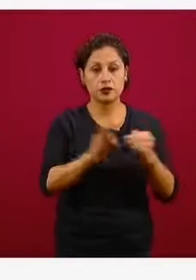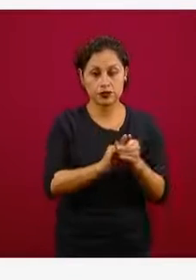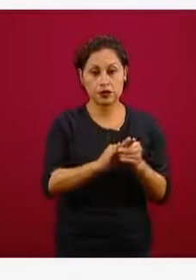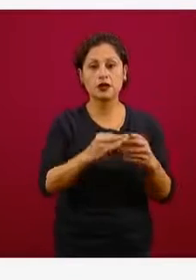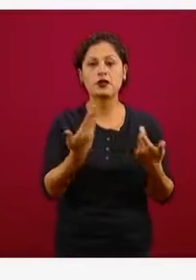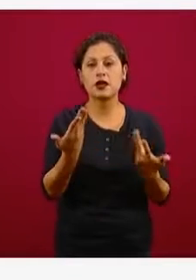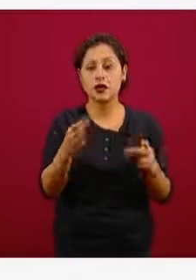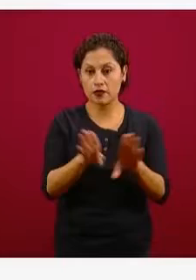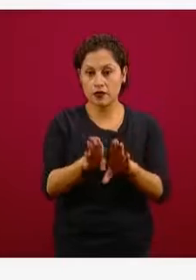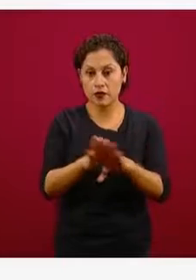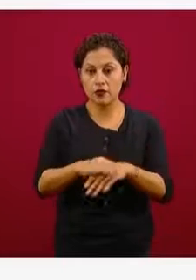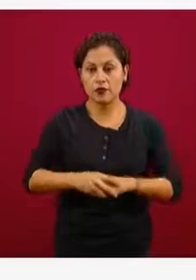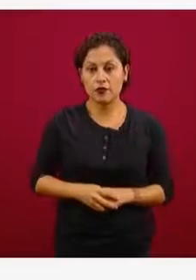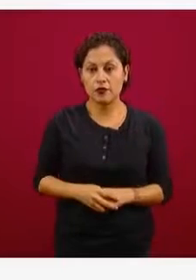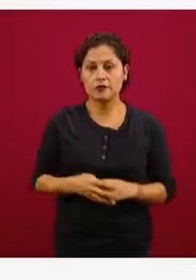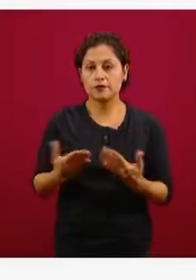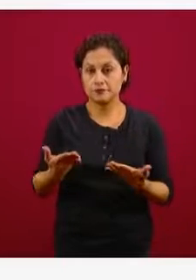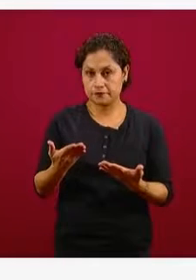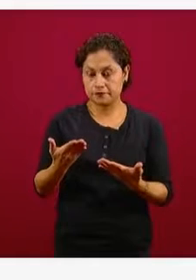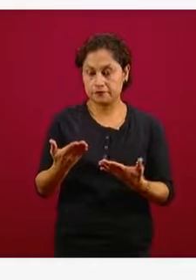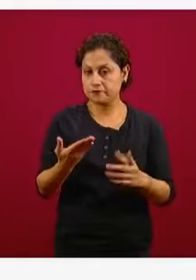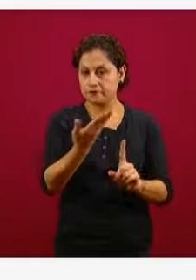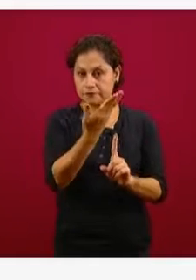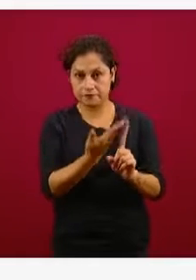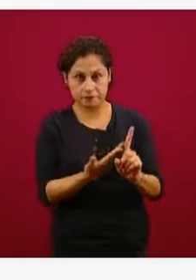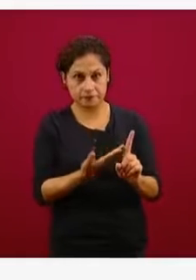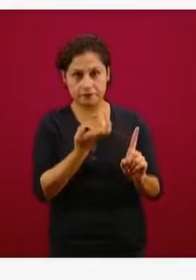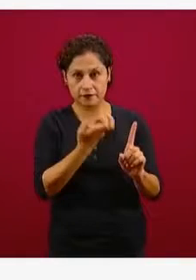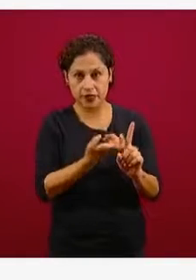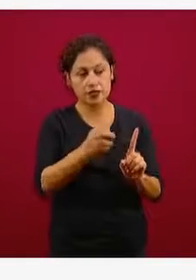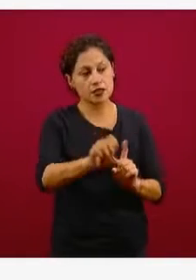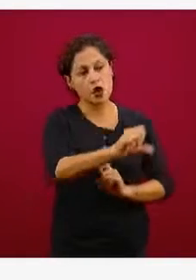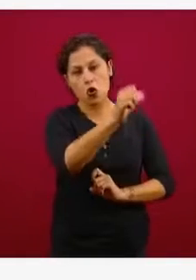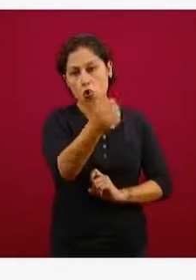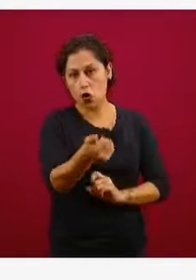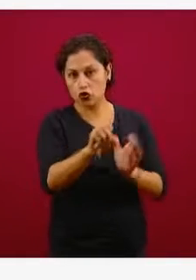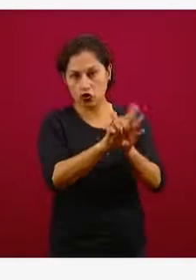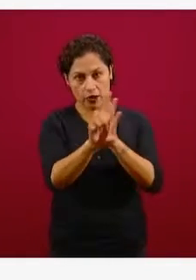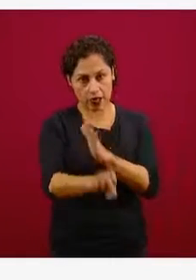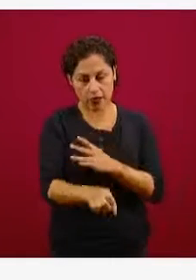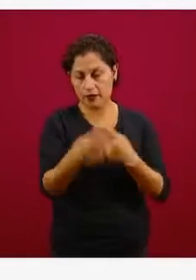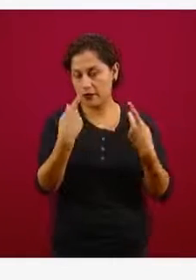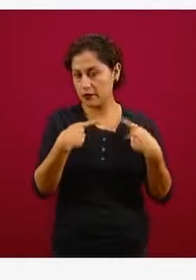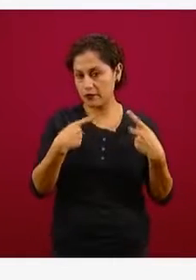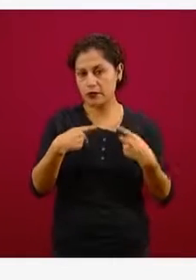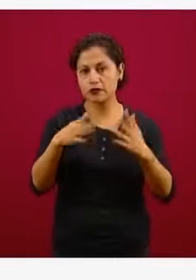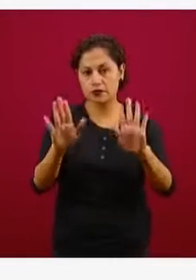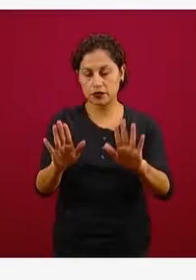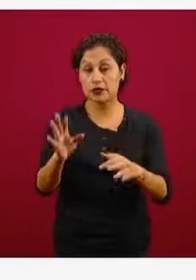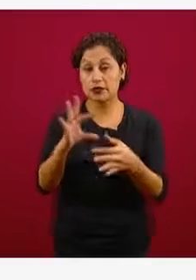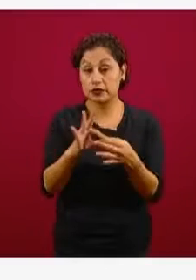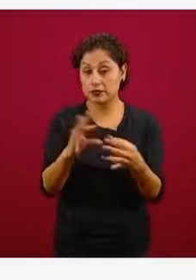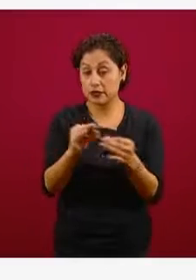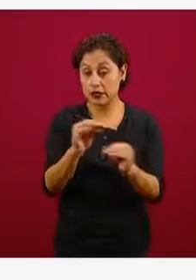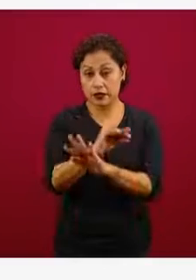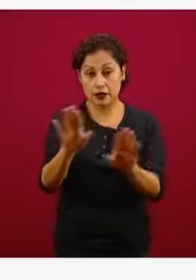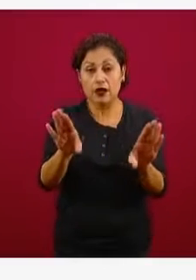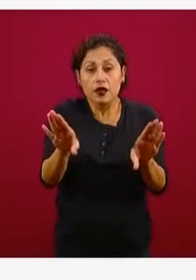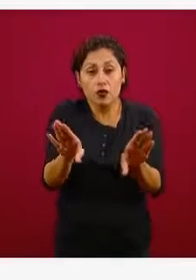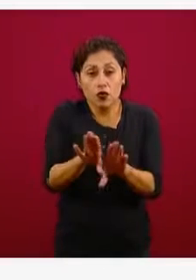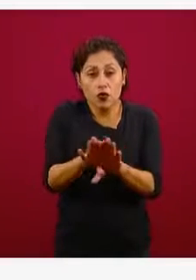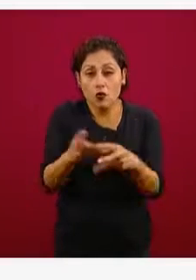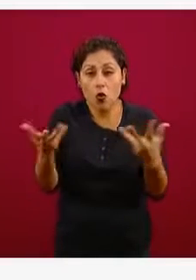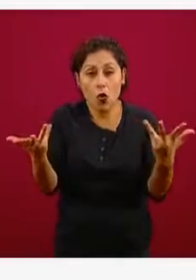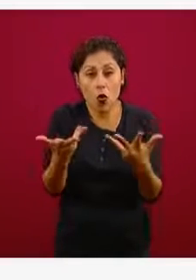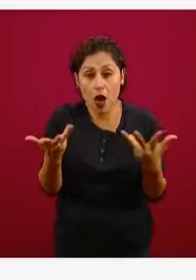El estudio epidemiológico de caso y contactos, o de casos y contactos, también para que todo el mundo sepa de lo que estamos hablando, es